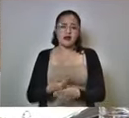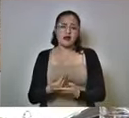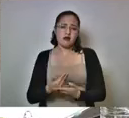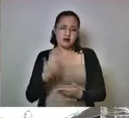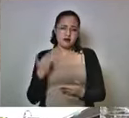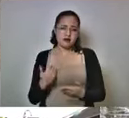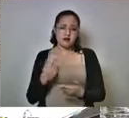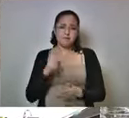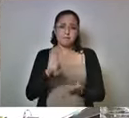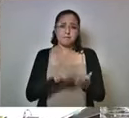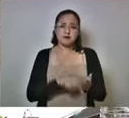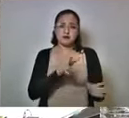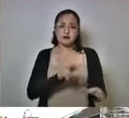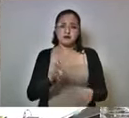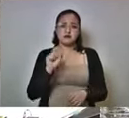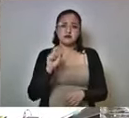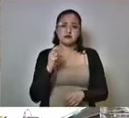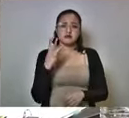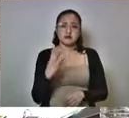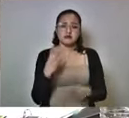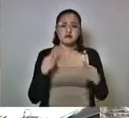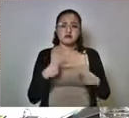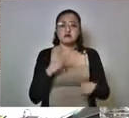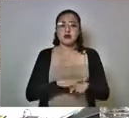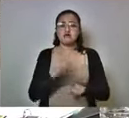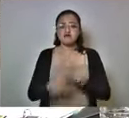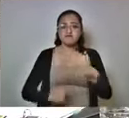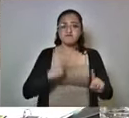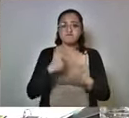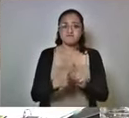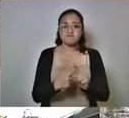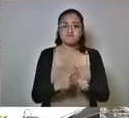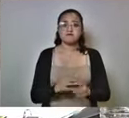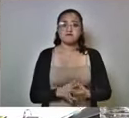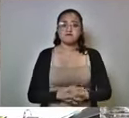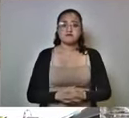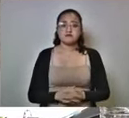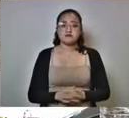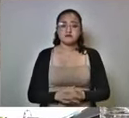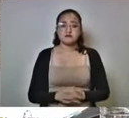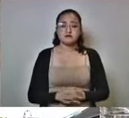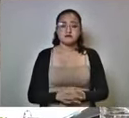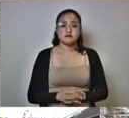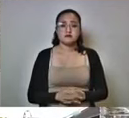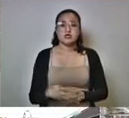de 1.223 casos más. Subió. Subió, señor. Teníamos